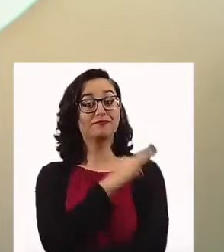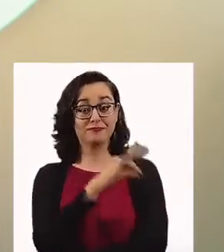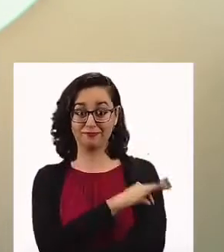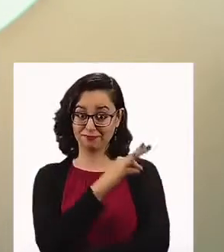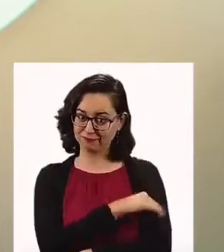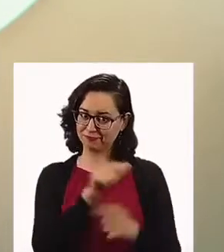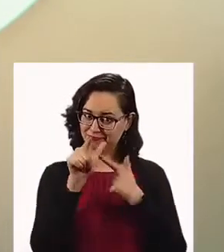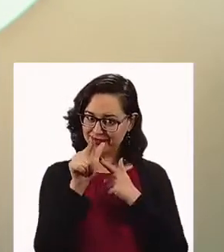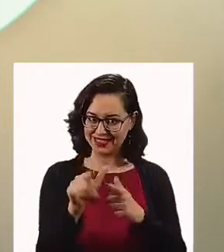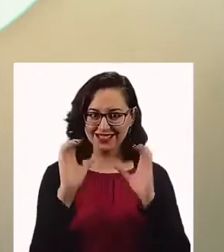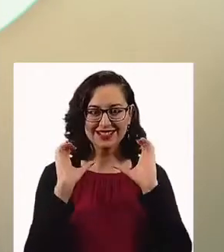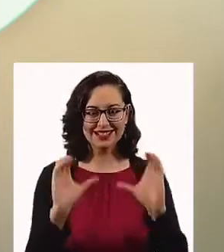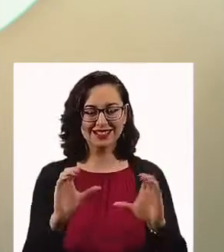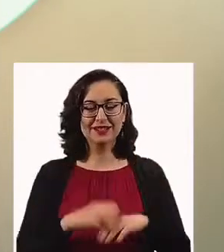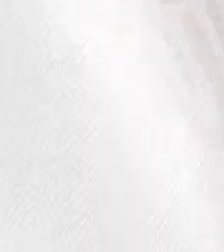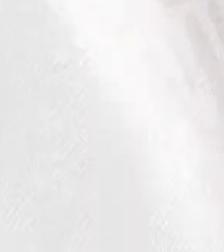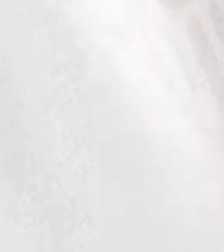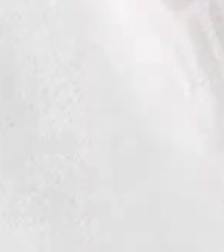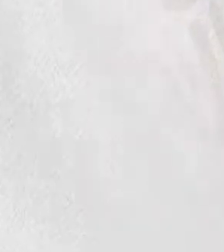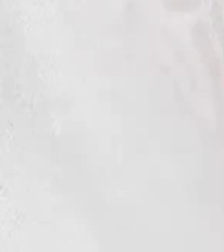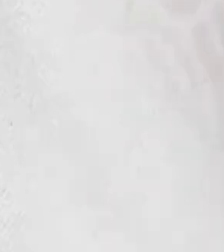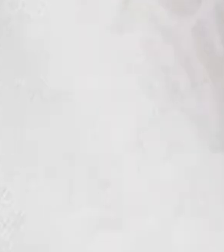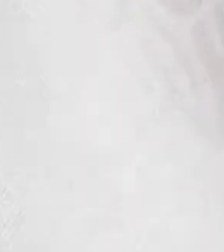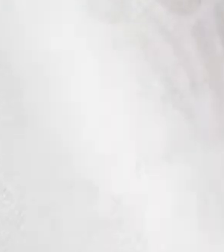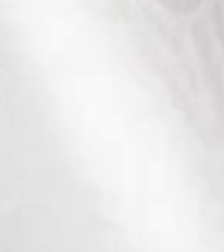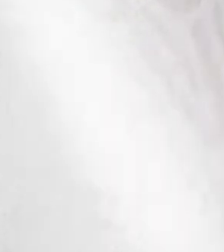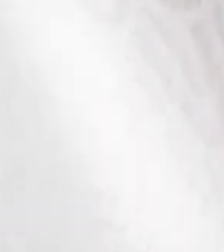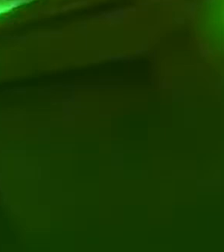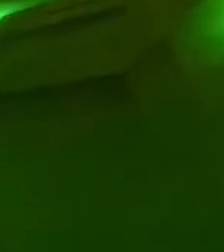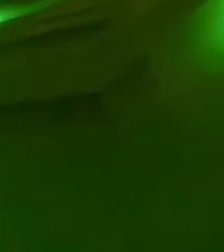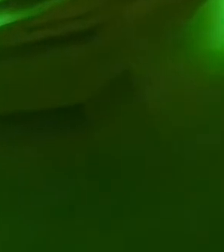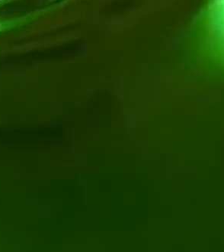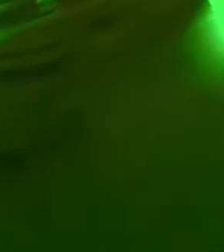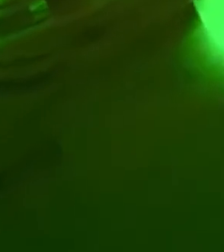todos. Vacúnate y no bajes la guardia. Secretaría de Salud.